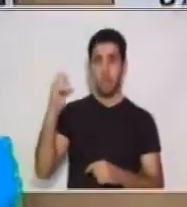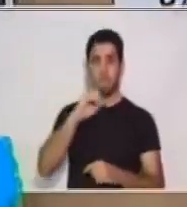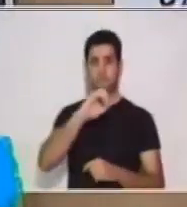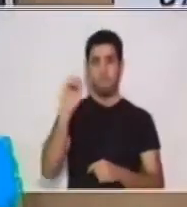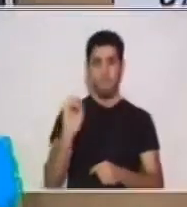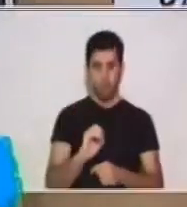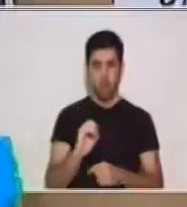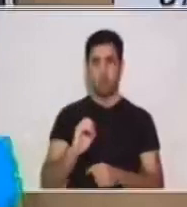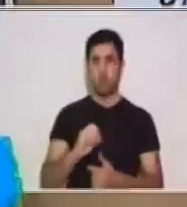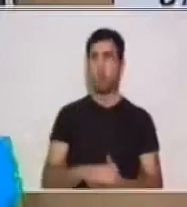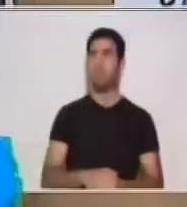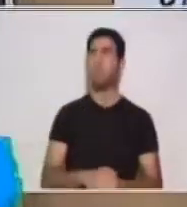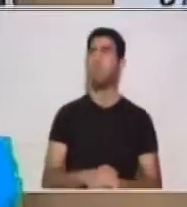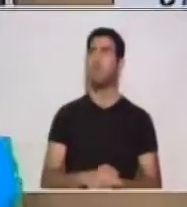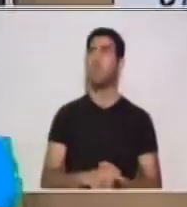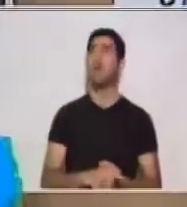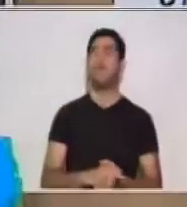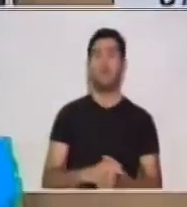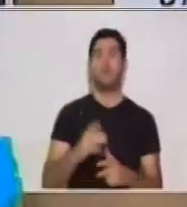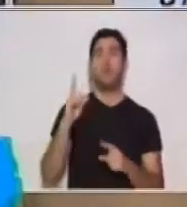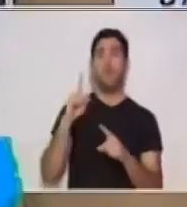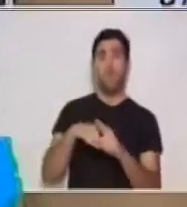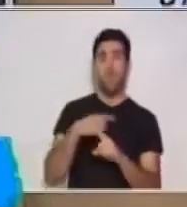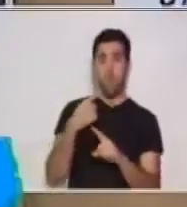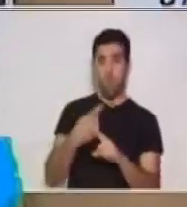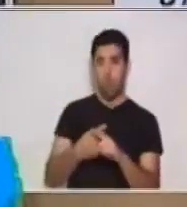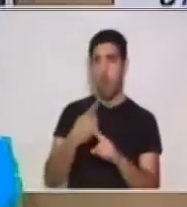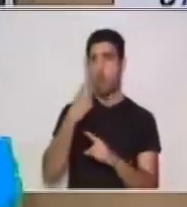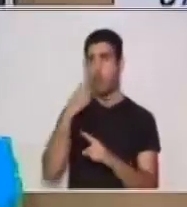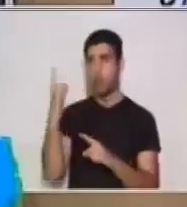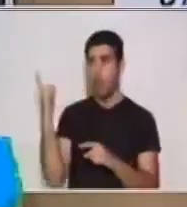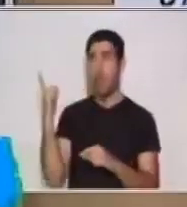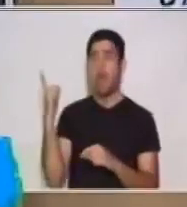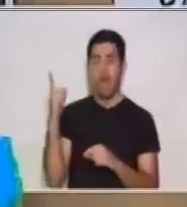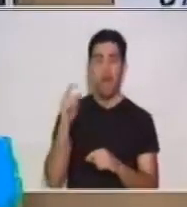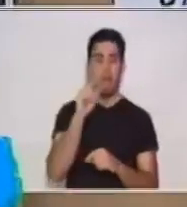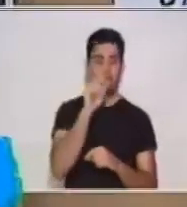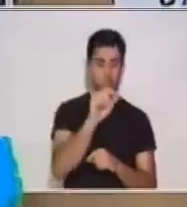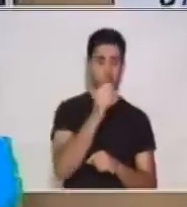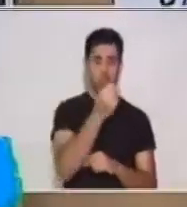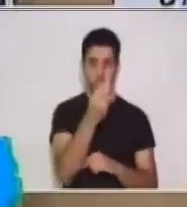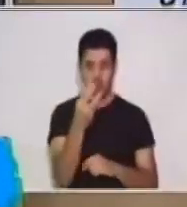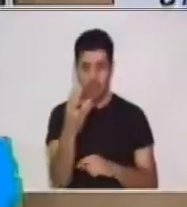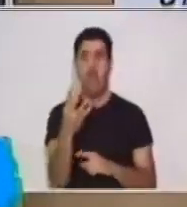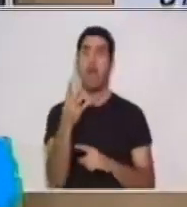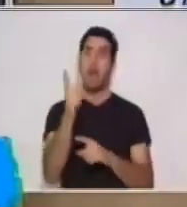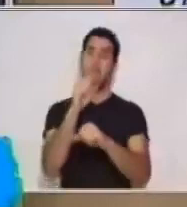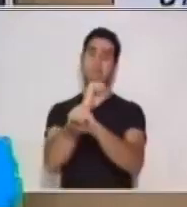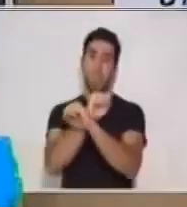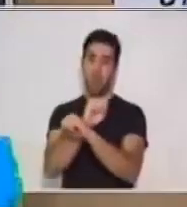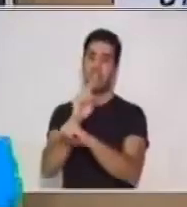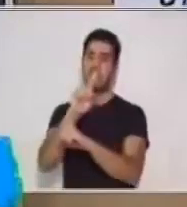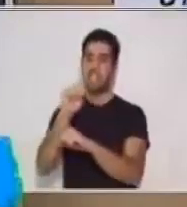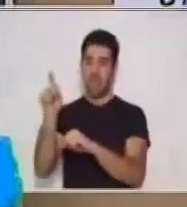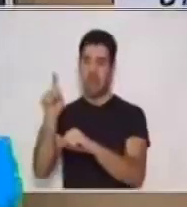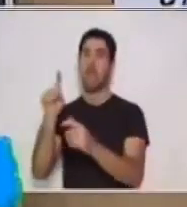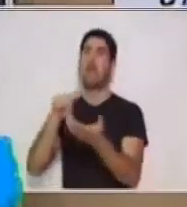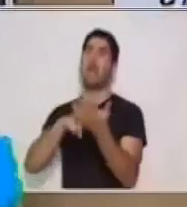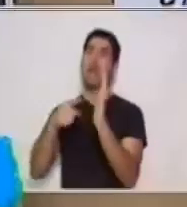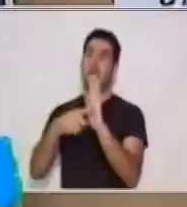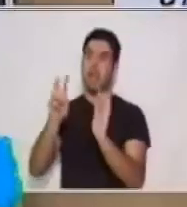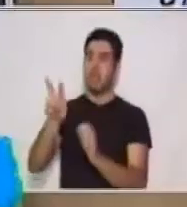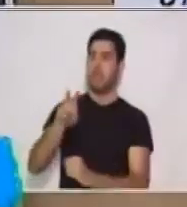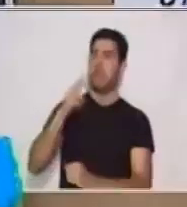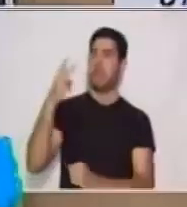ciento. Cuando es un decimal, pues no lo coloco, pero desde que lo multipliqué por 100, lleva el símbolo de